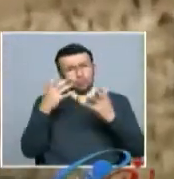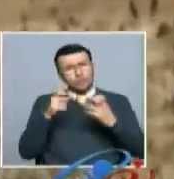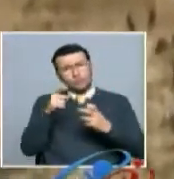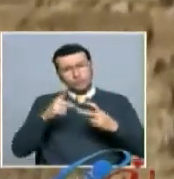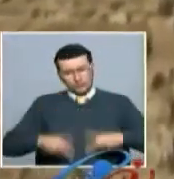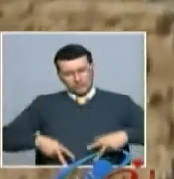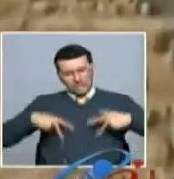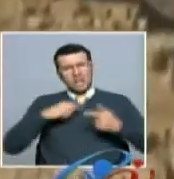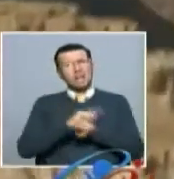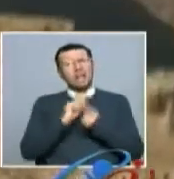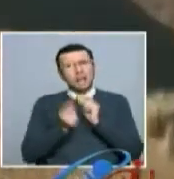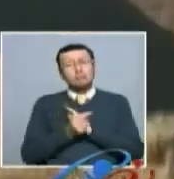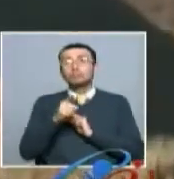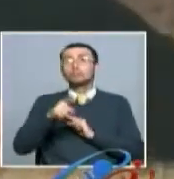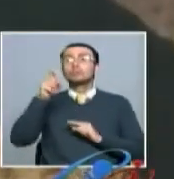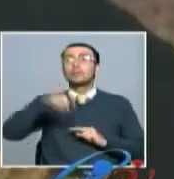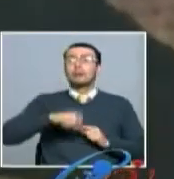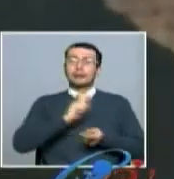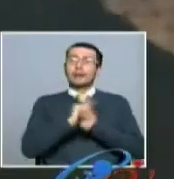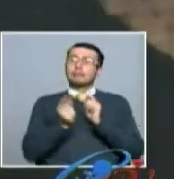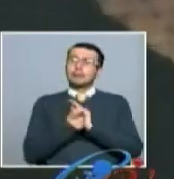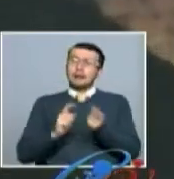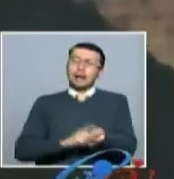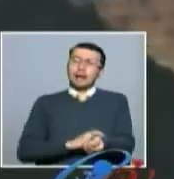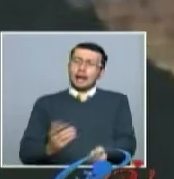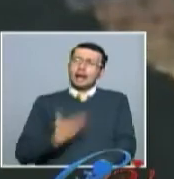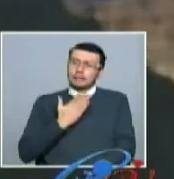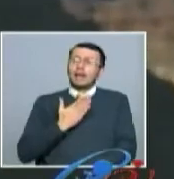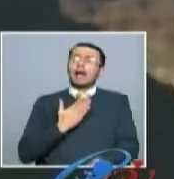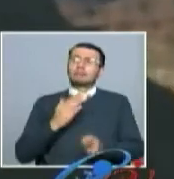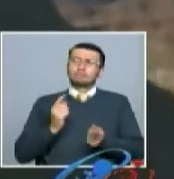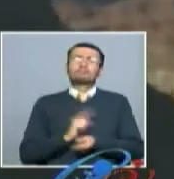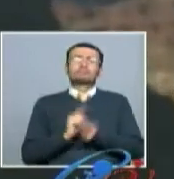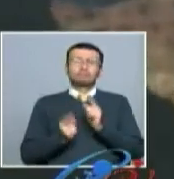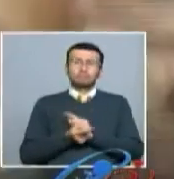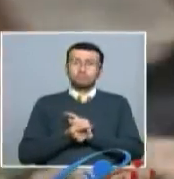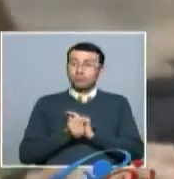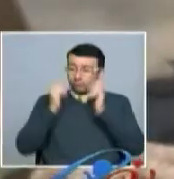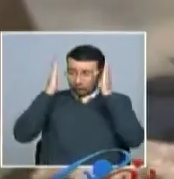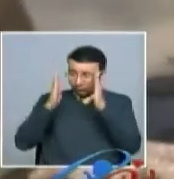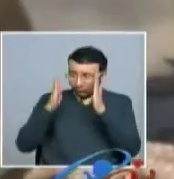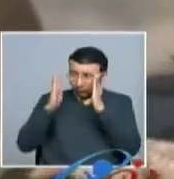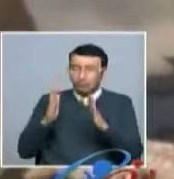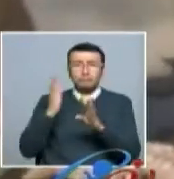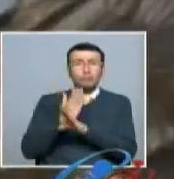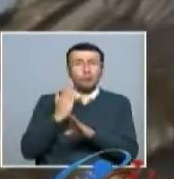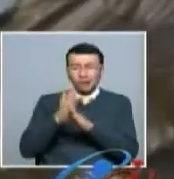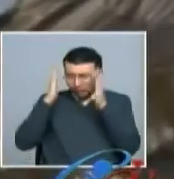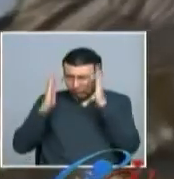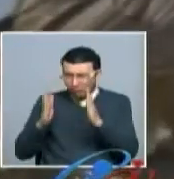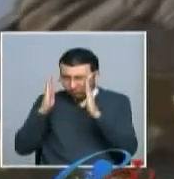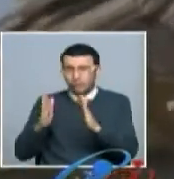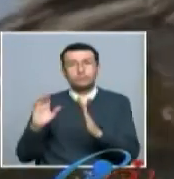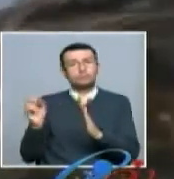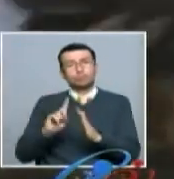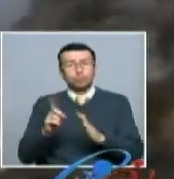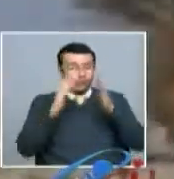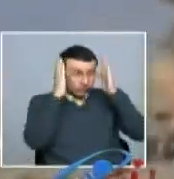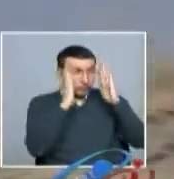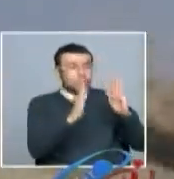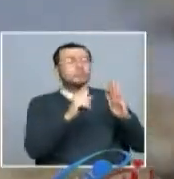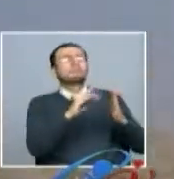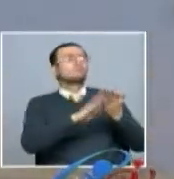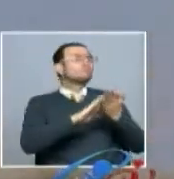vida, cambia tu actitud y empieza por dejar de concentrarte en los problemas y mejor enfócate en las soluciones.